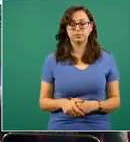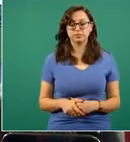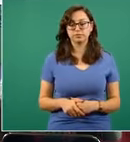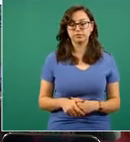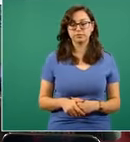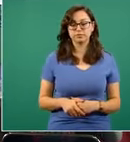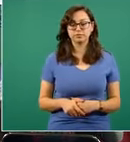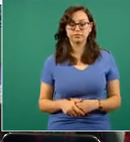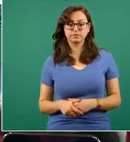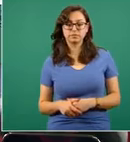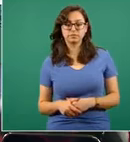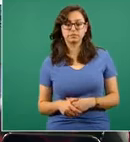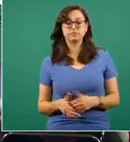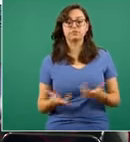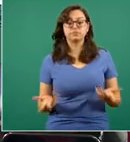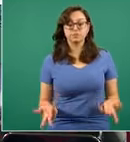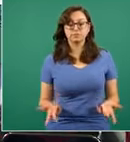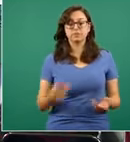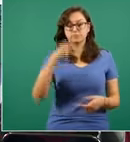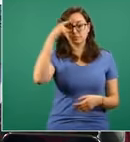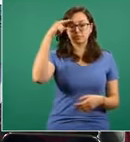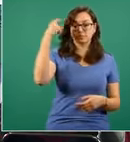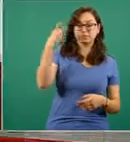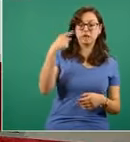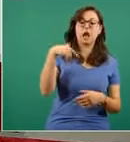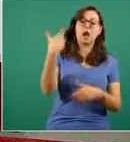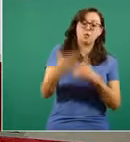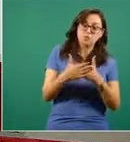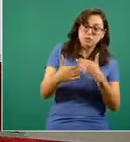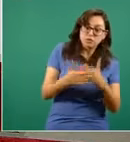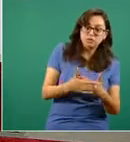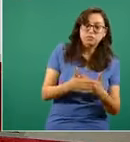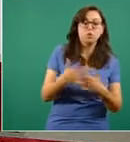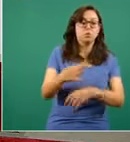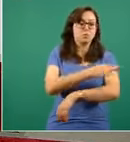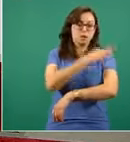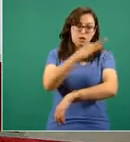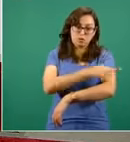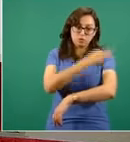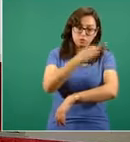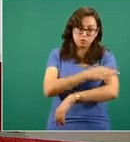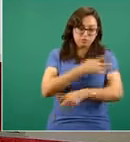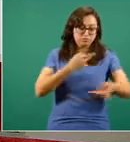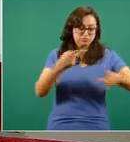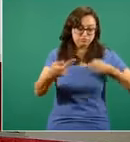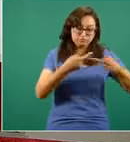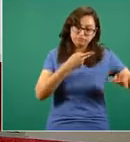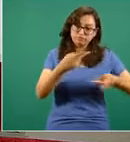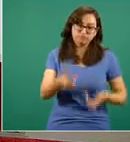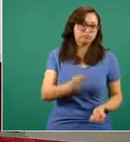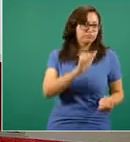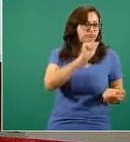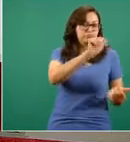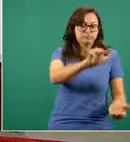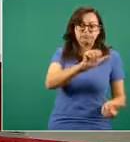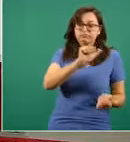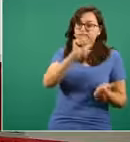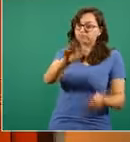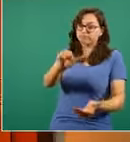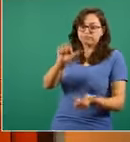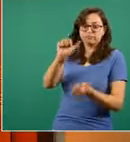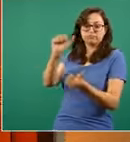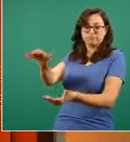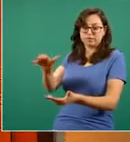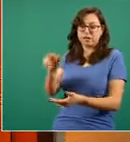qué? Para entonces poder programar el envío de la cantidad de vacuna correspondiente a un número de